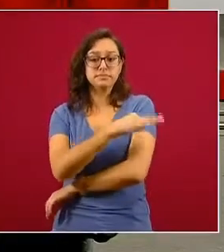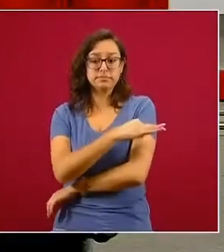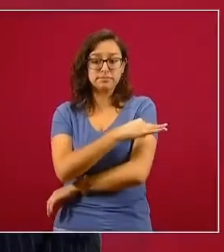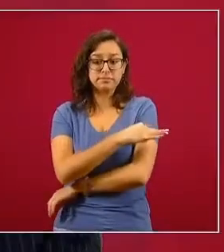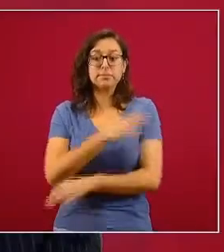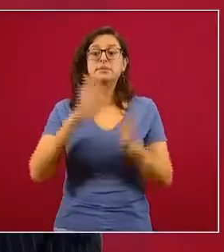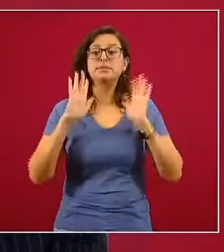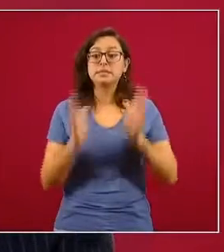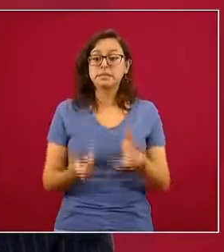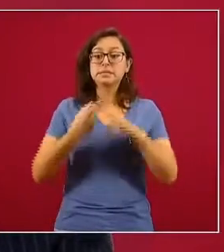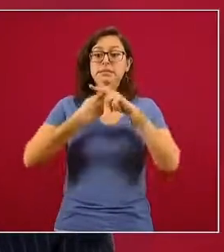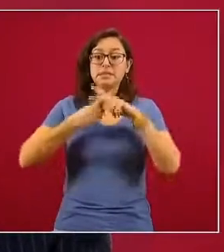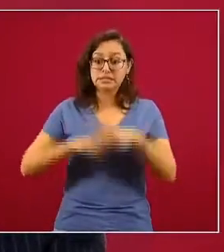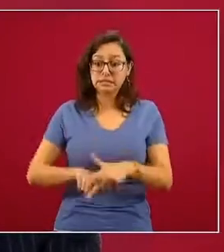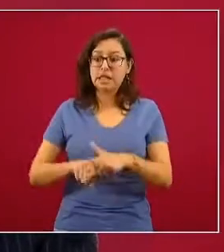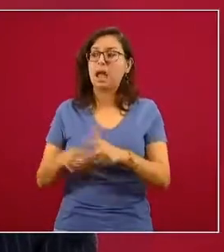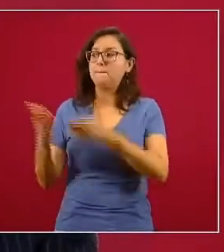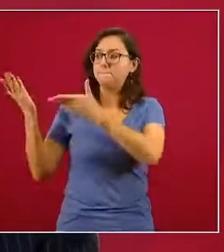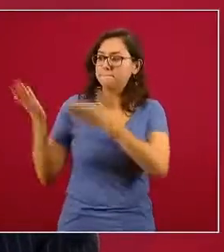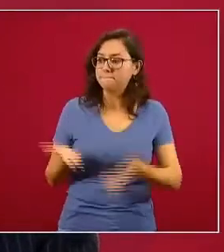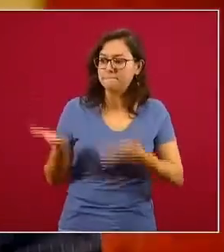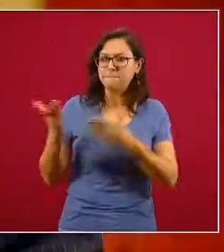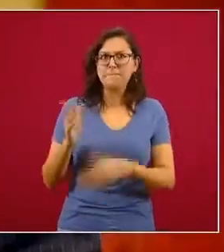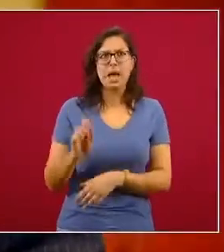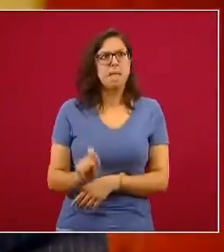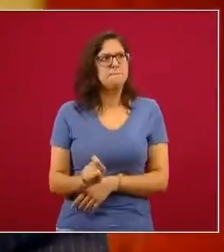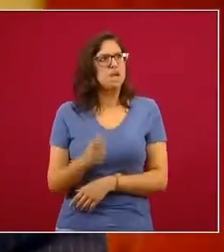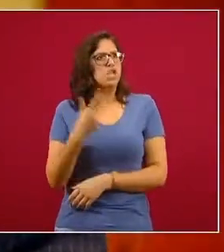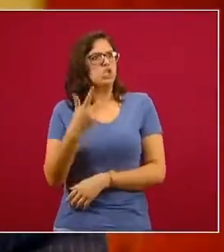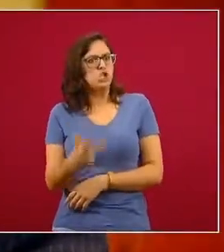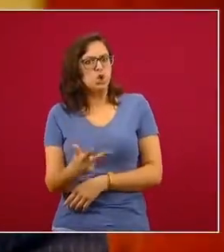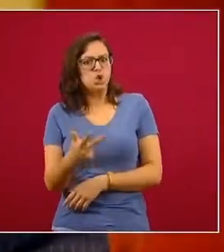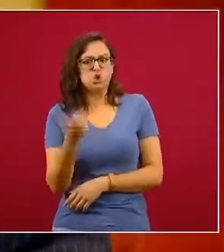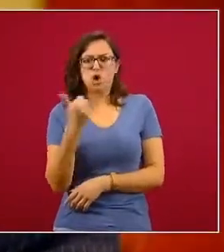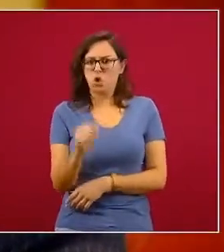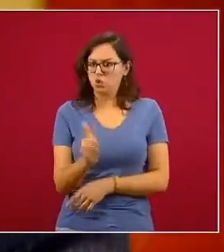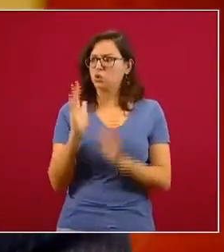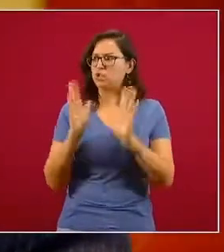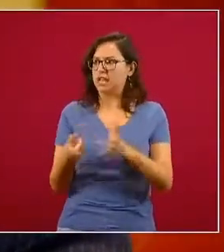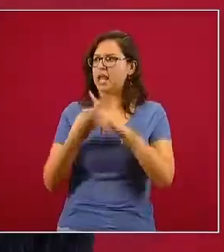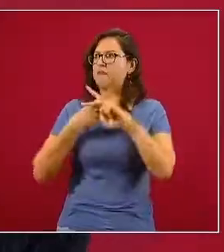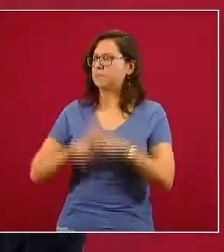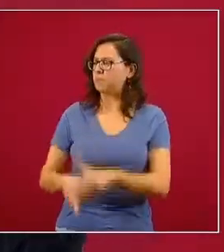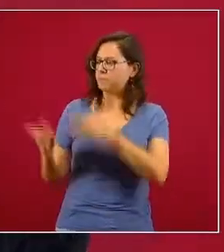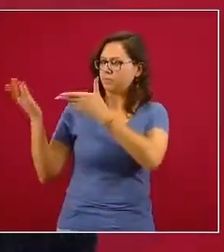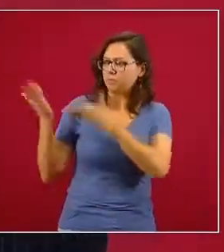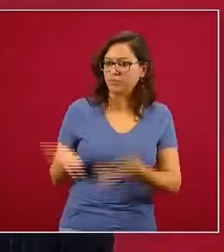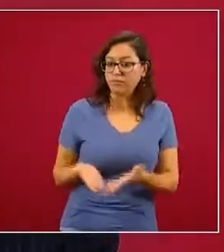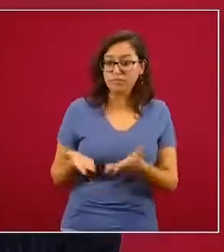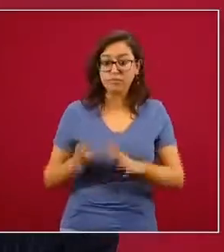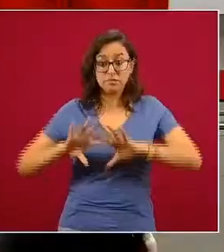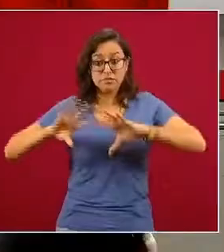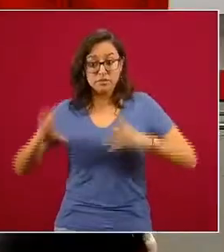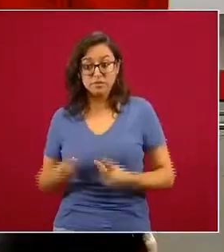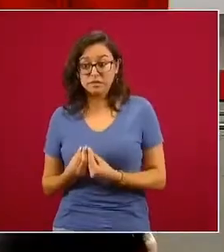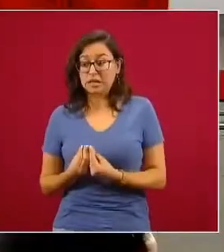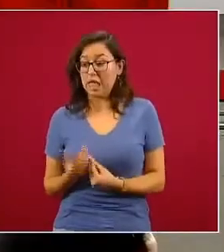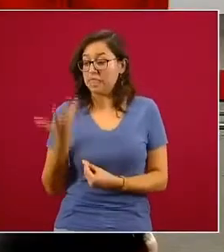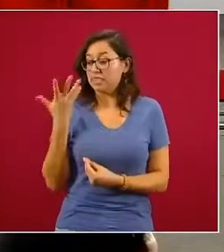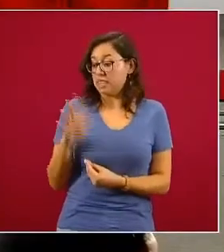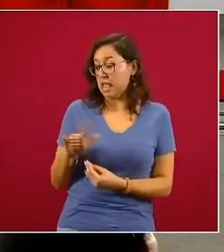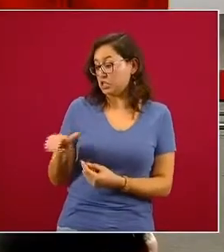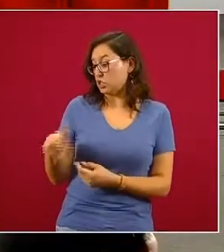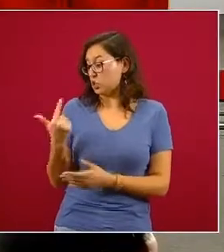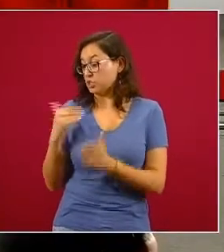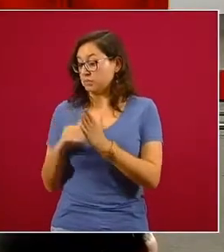ya empezó a llegar desde el pasado viernes 28 de agosto, en cuanto juntemos 10 o 12 millones